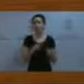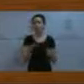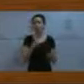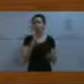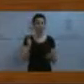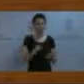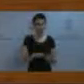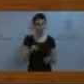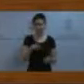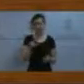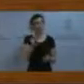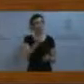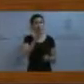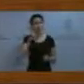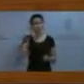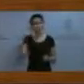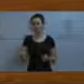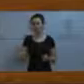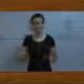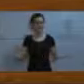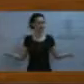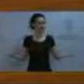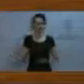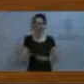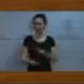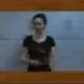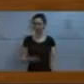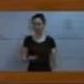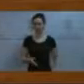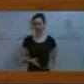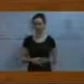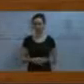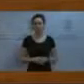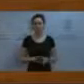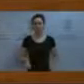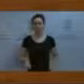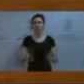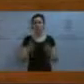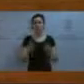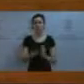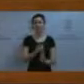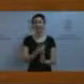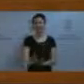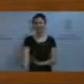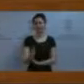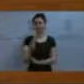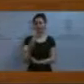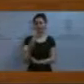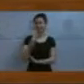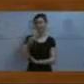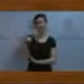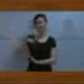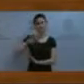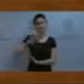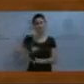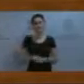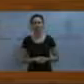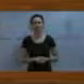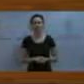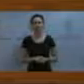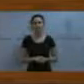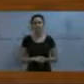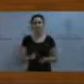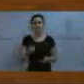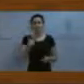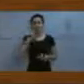a dedo a una empresa. Claro, pues ¿qué va a hacer? Y mire, yo quiero concluir antes de que me reña el señor presidente. Yo